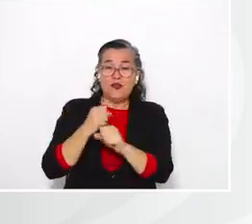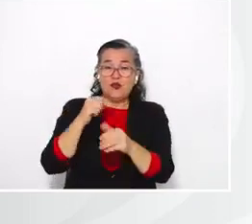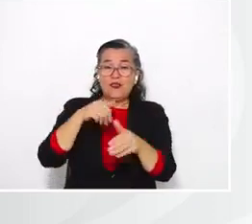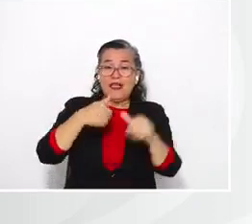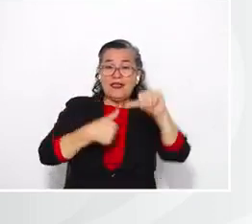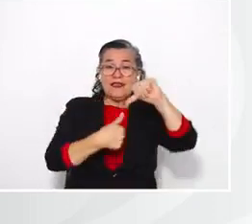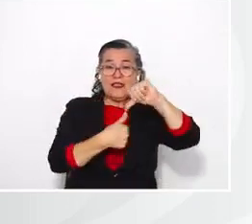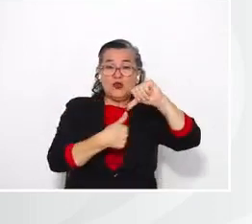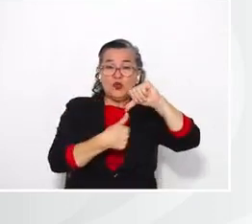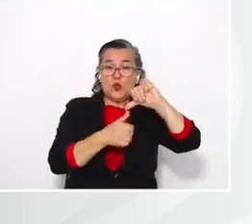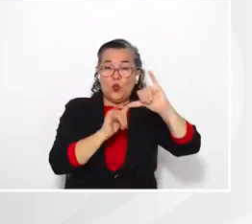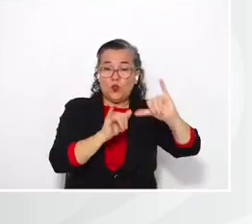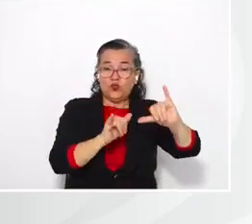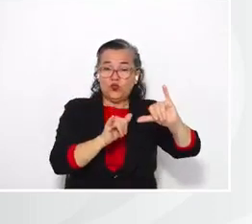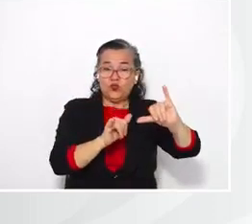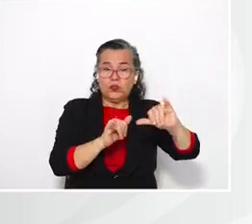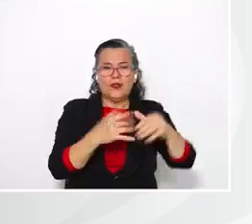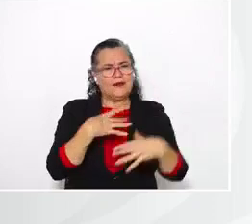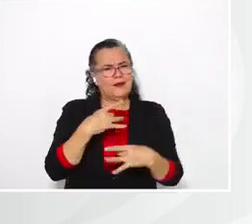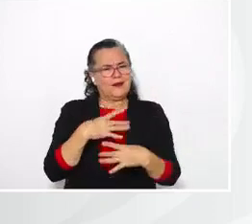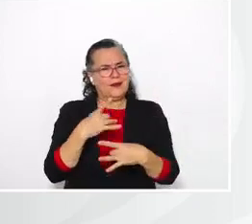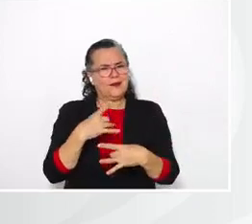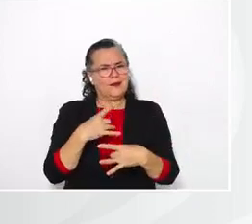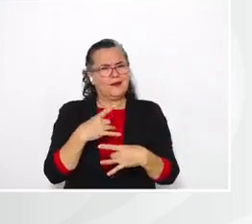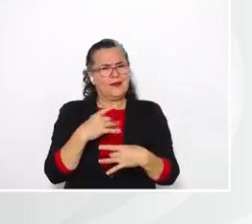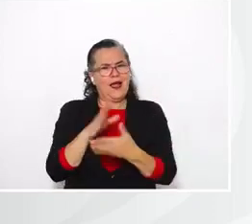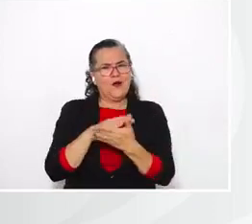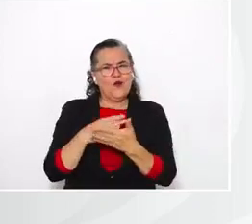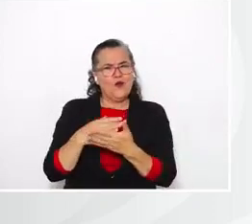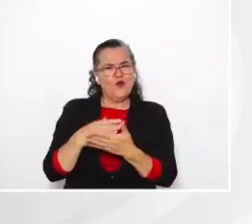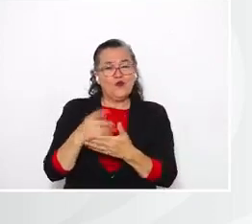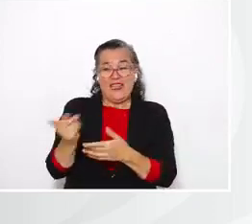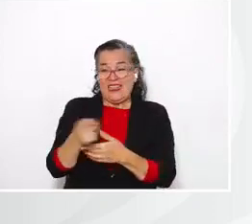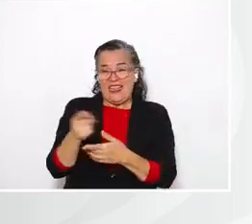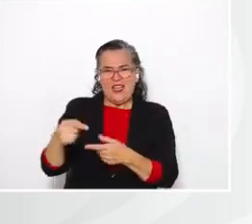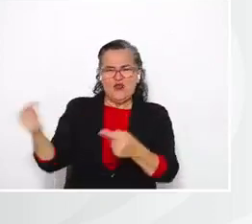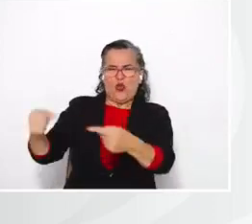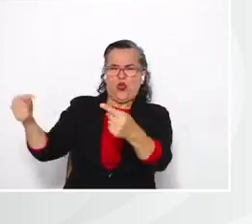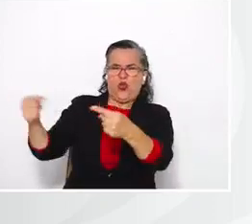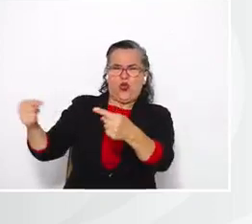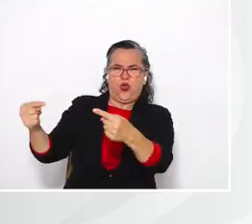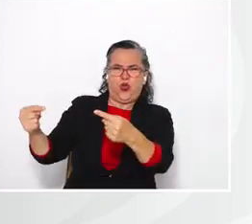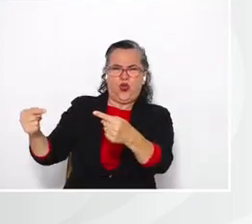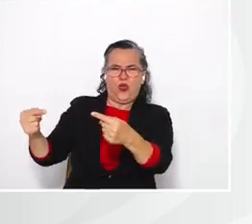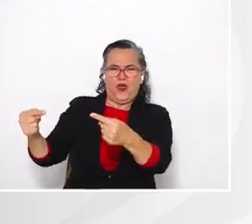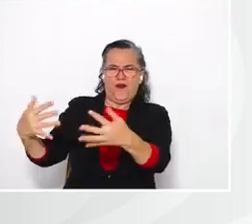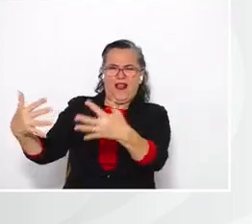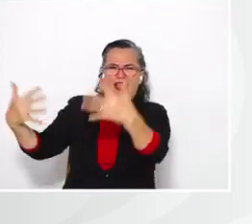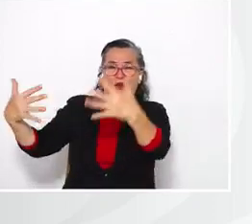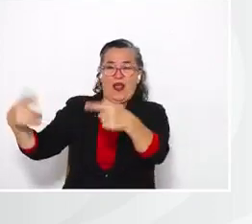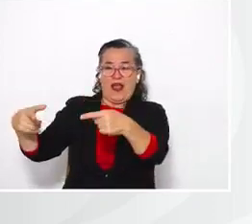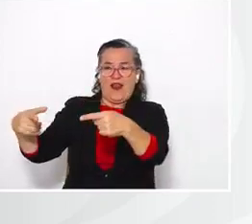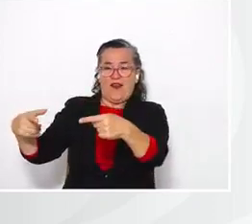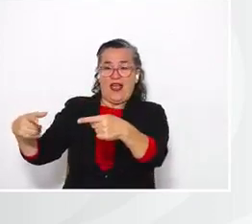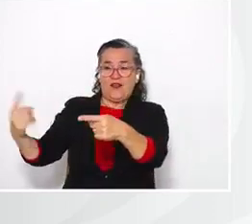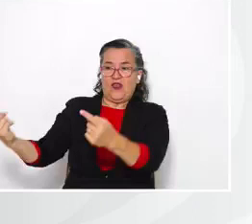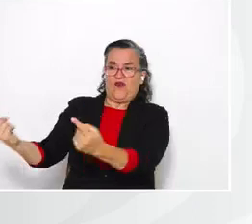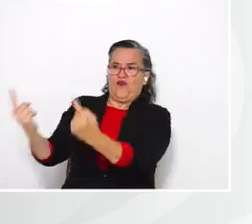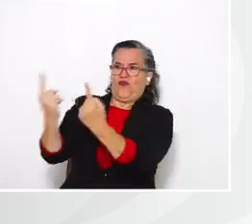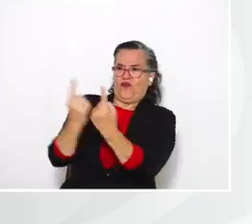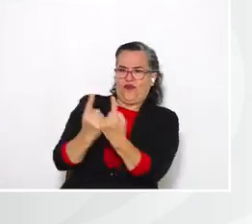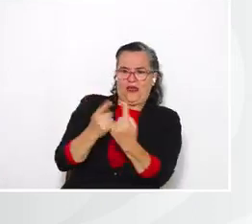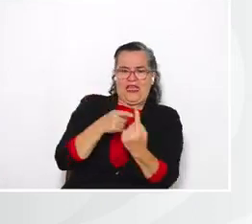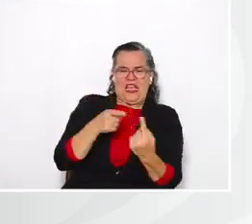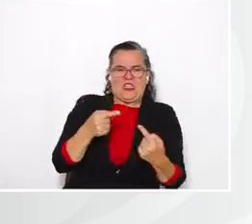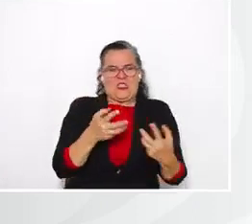Centroamérica. Interesante, porque algunos habían luchado entre ellos y sanar esas heridas fue muy